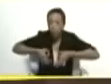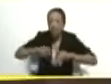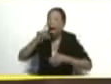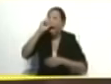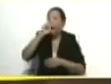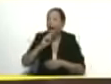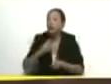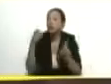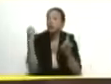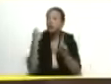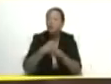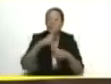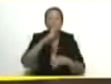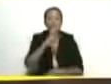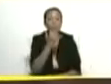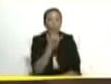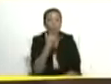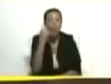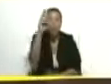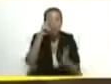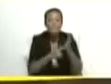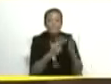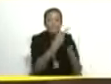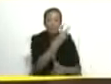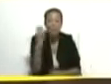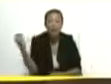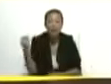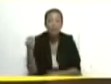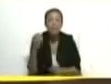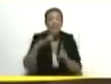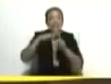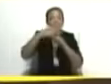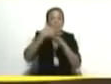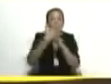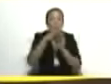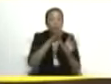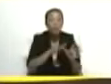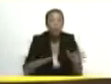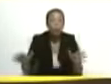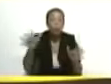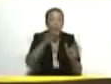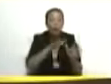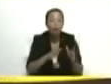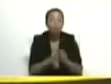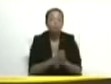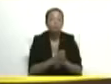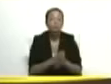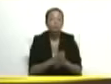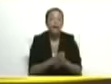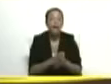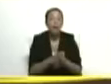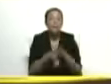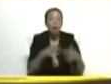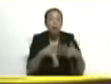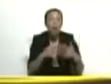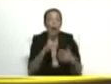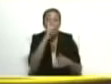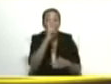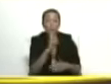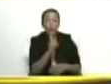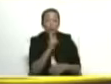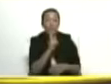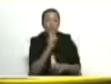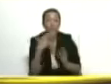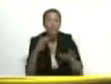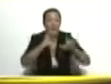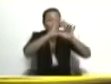duros, en el 2020, en medio de los avatares de ese año,